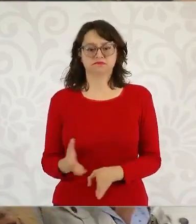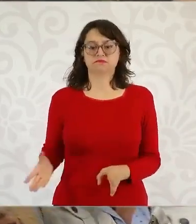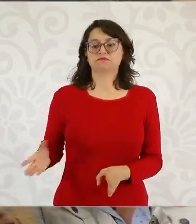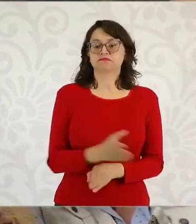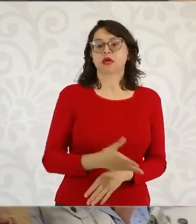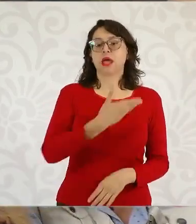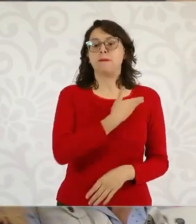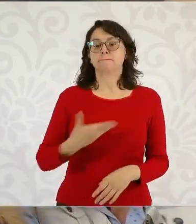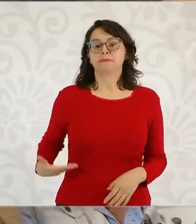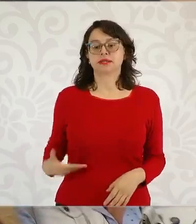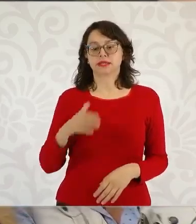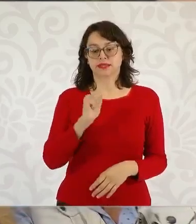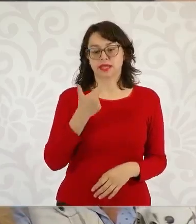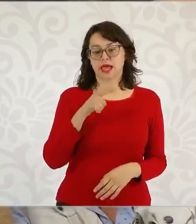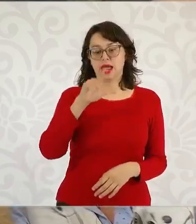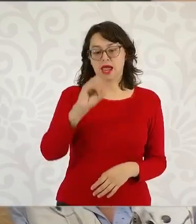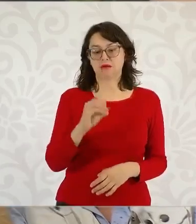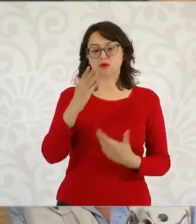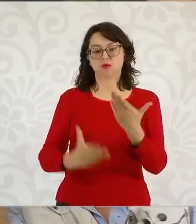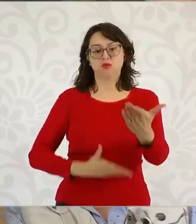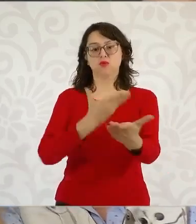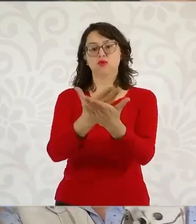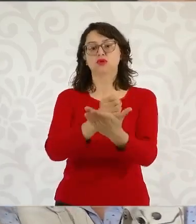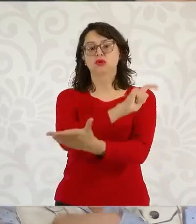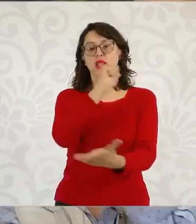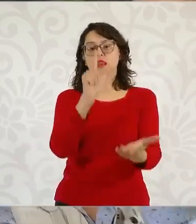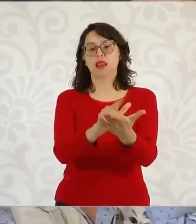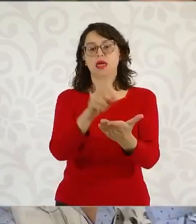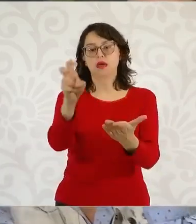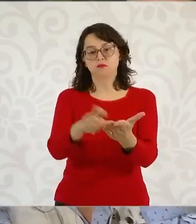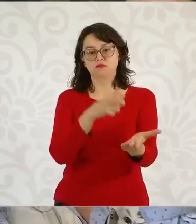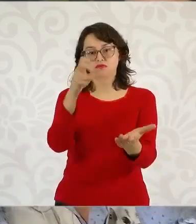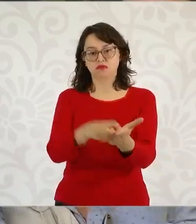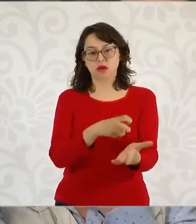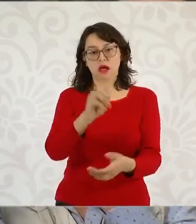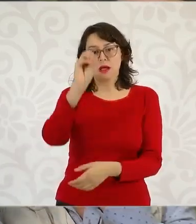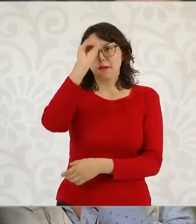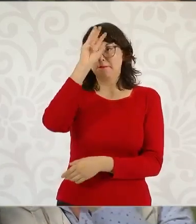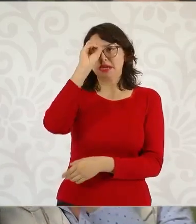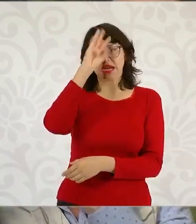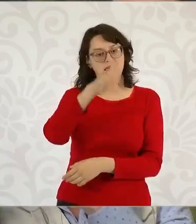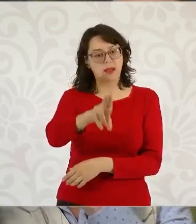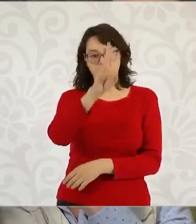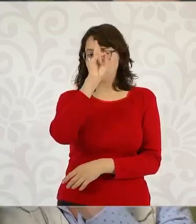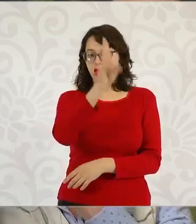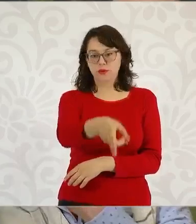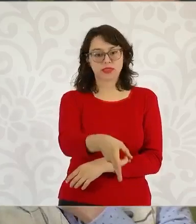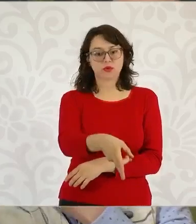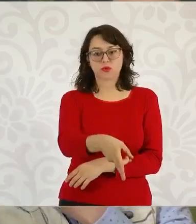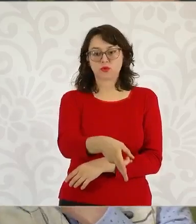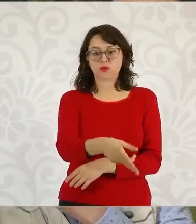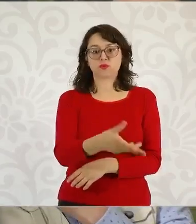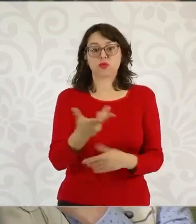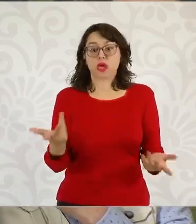antes de salir, envió una propuesta de reforma de ley para que se prohibiera la minería a cielo abierto. Esto